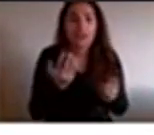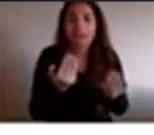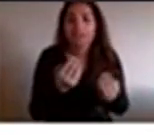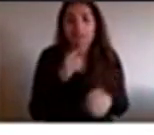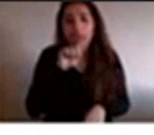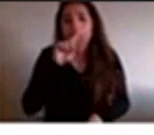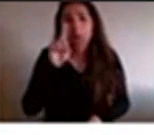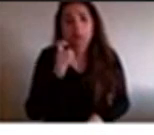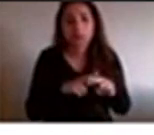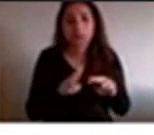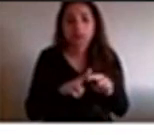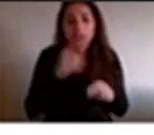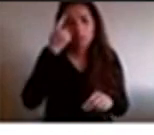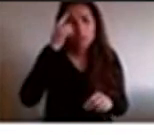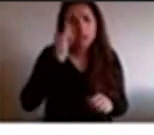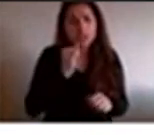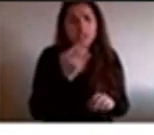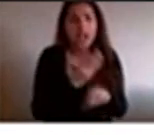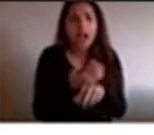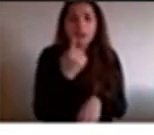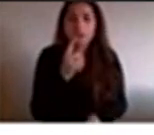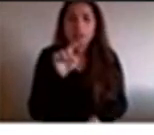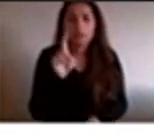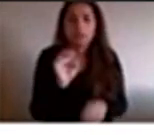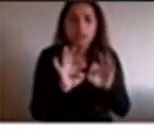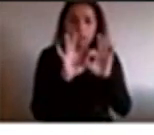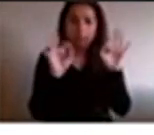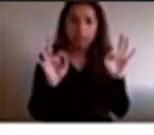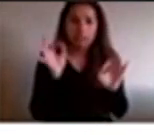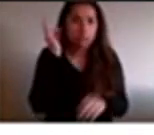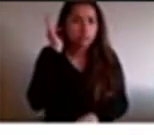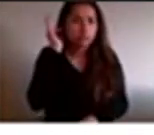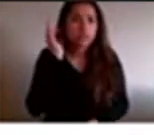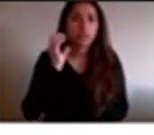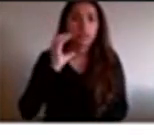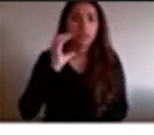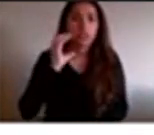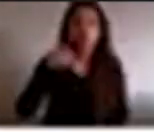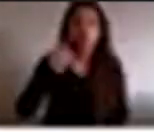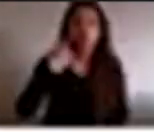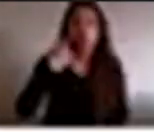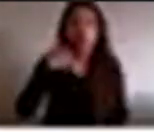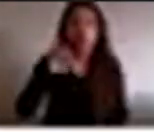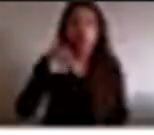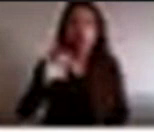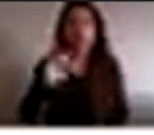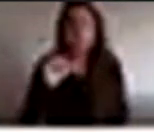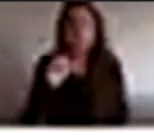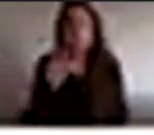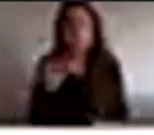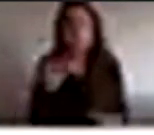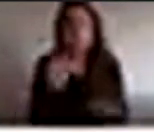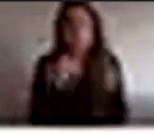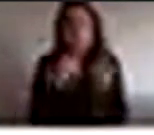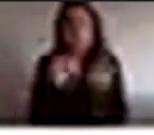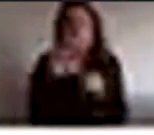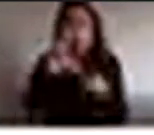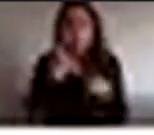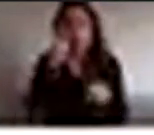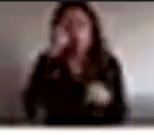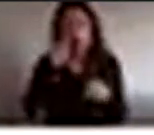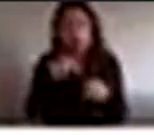pregunta en especial para Constanza, en relación a, de acuerdo a la